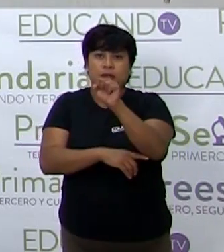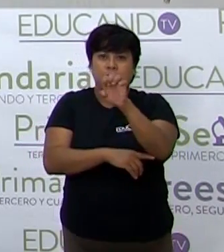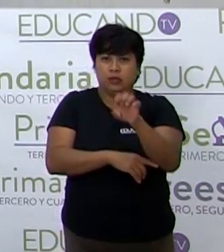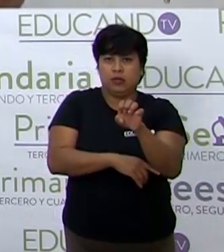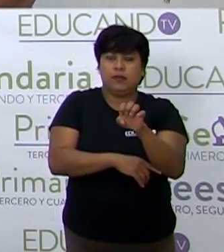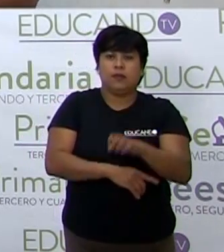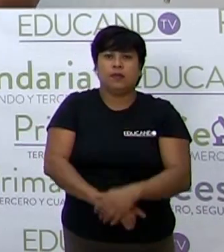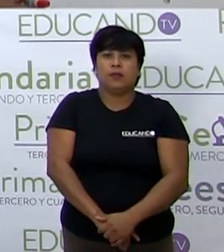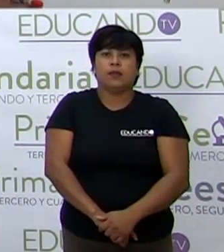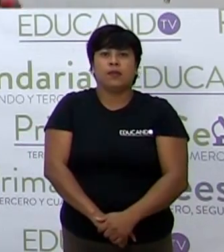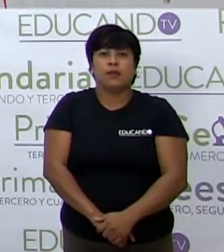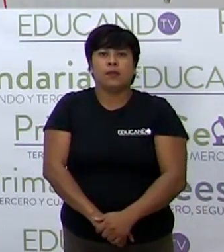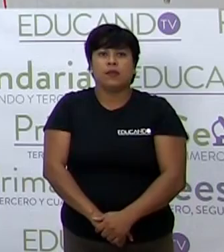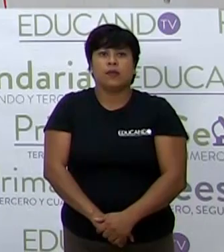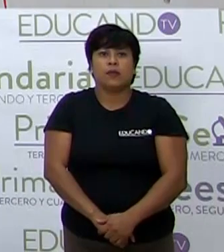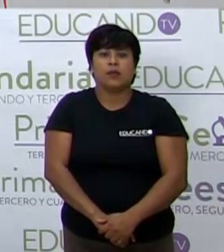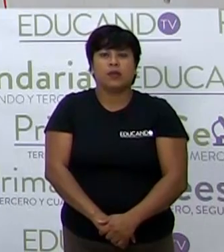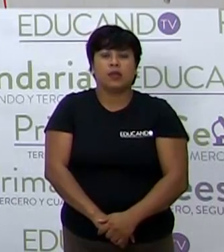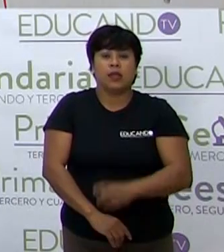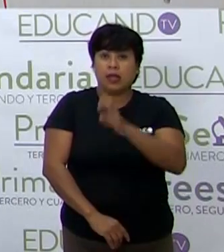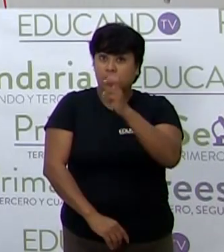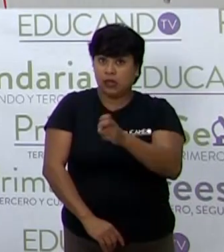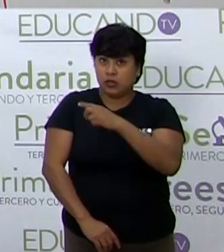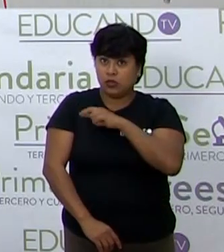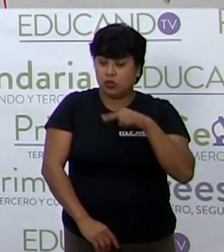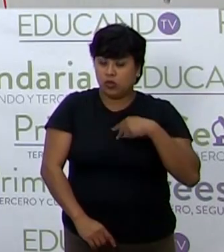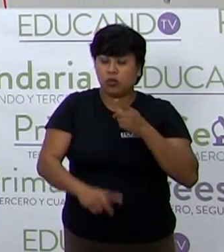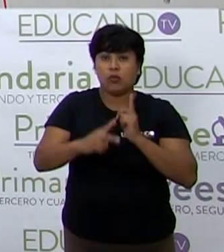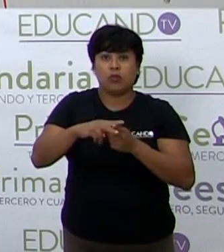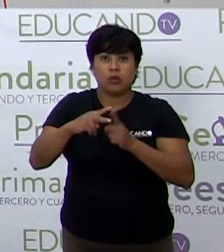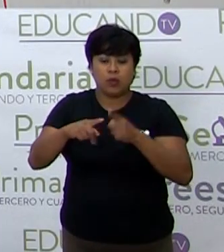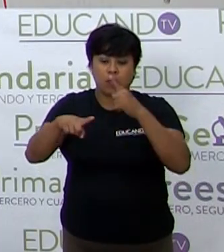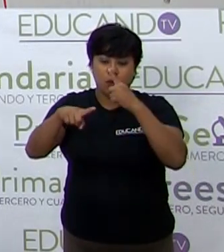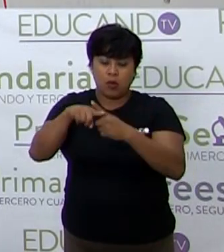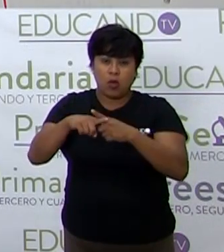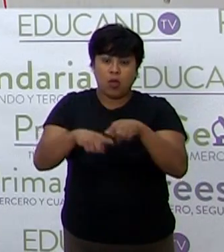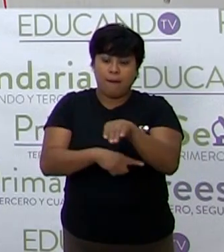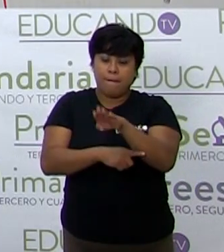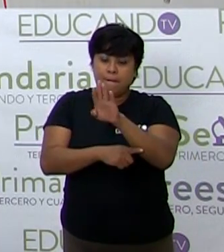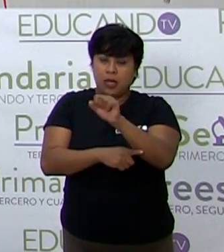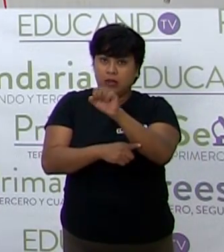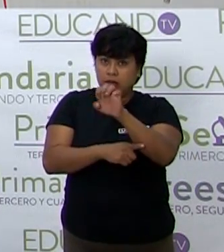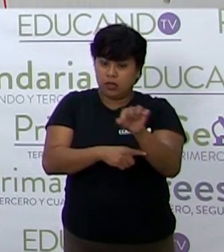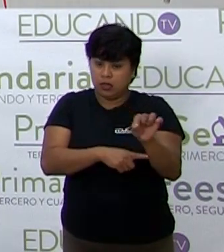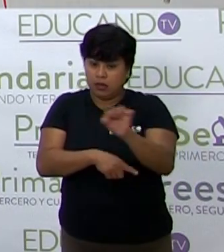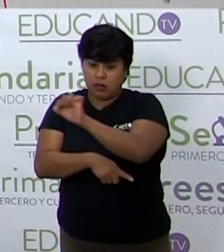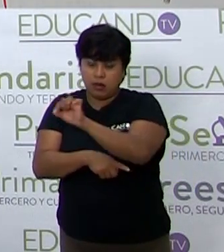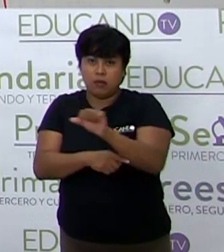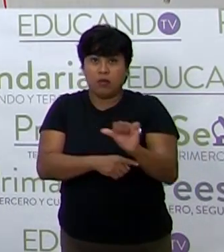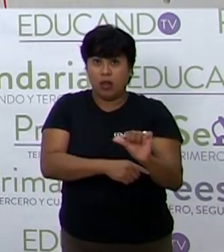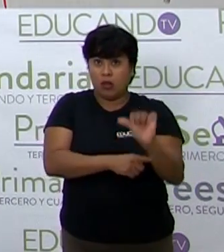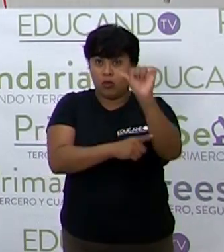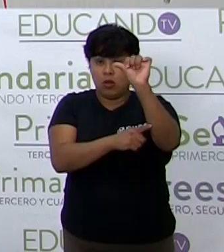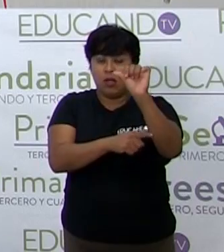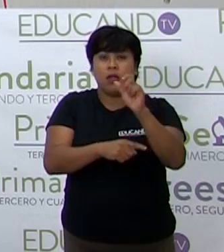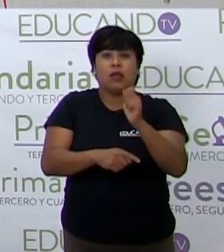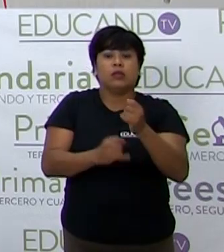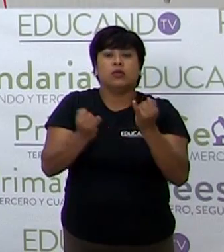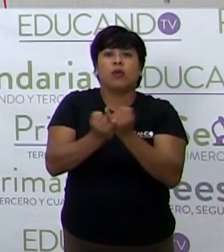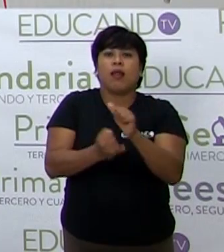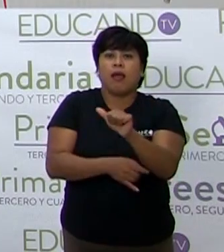a la base. Si multiplicamos la base por la altura nos da el